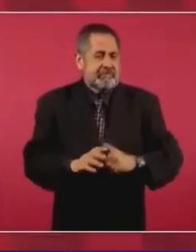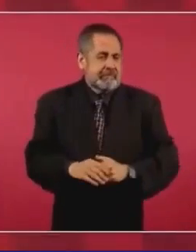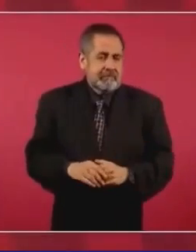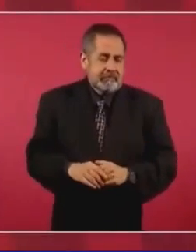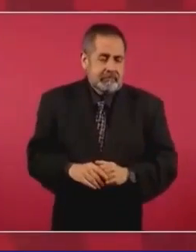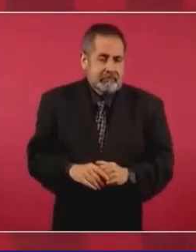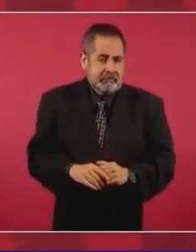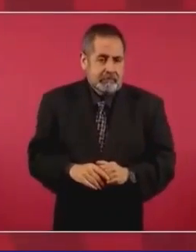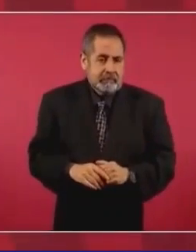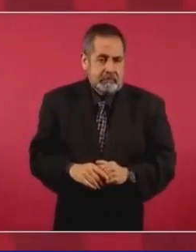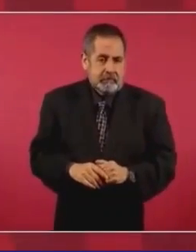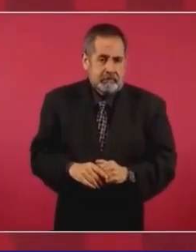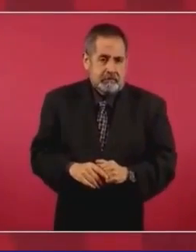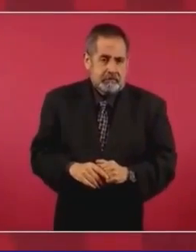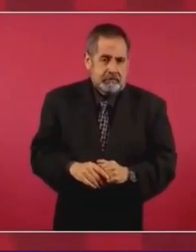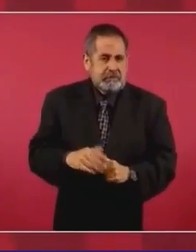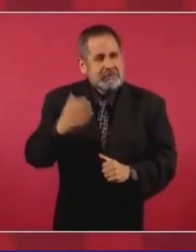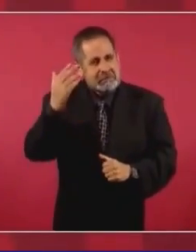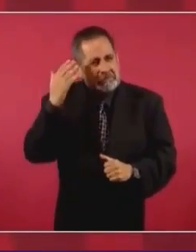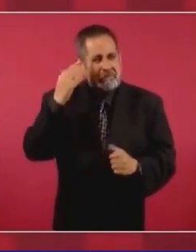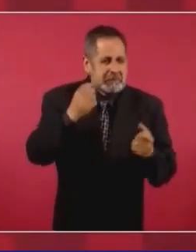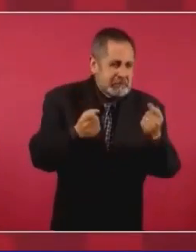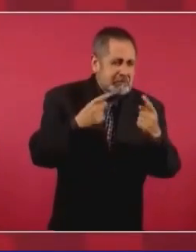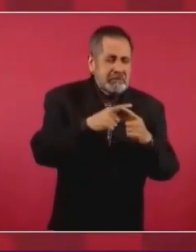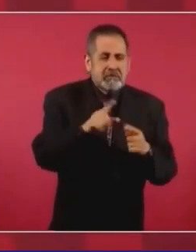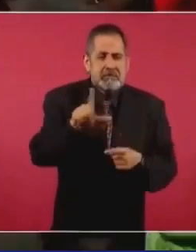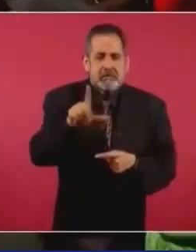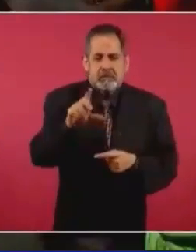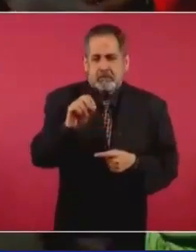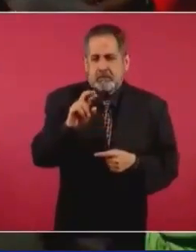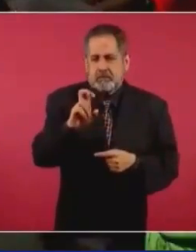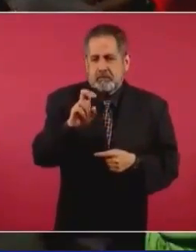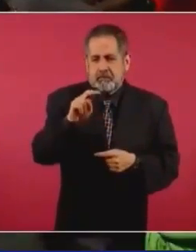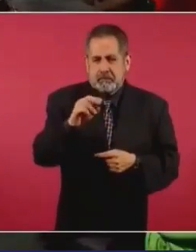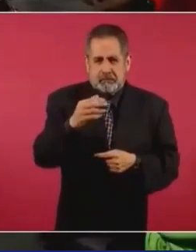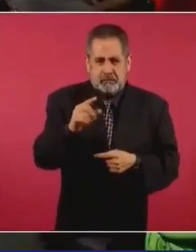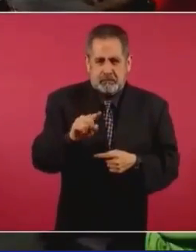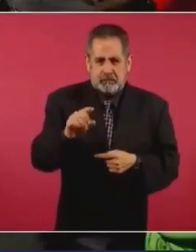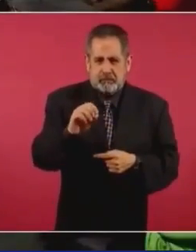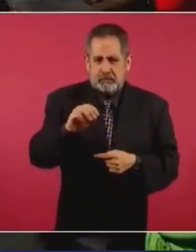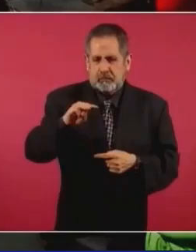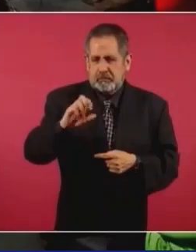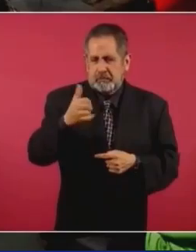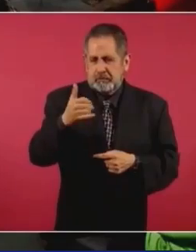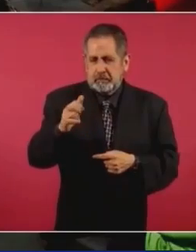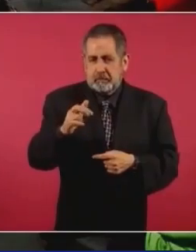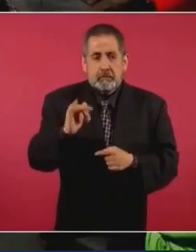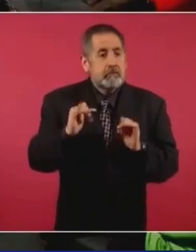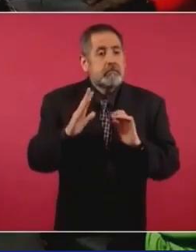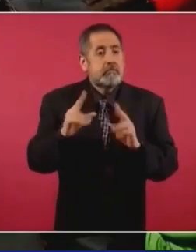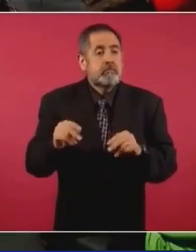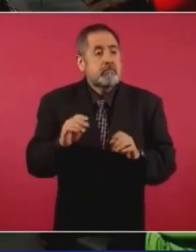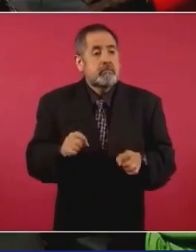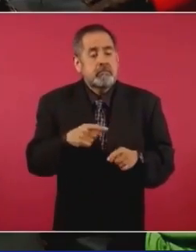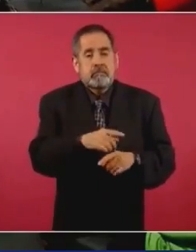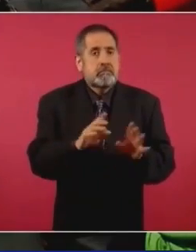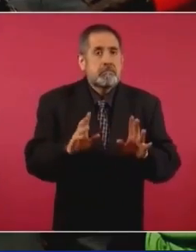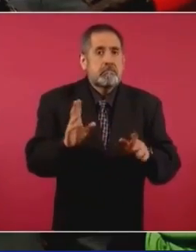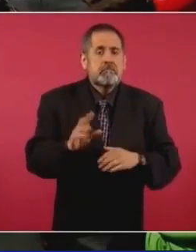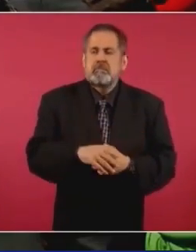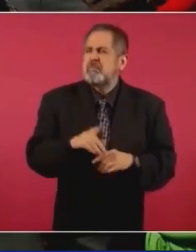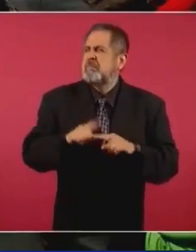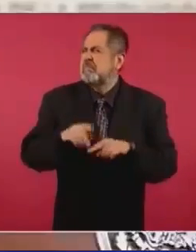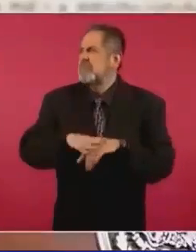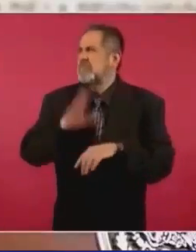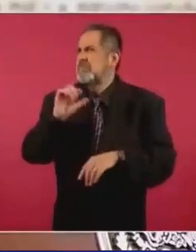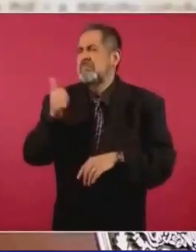antes. Ahí estaba Lorenzo Meyer y ya no está. ¿Y quién